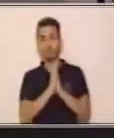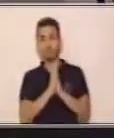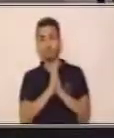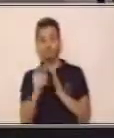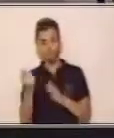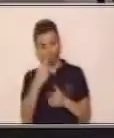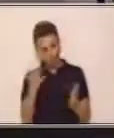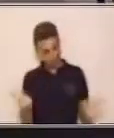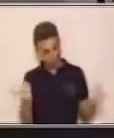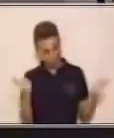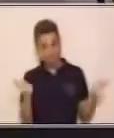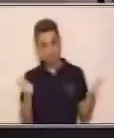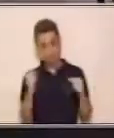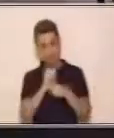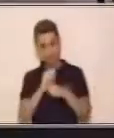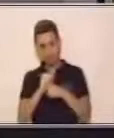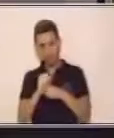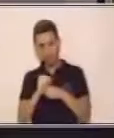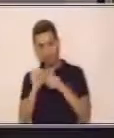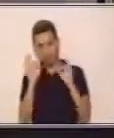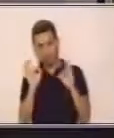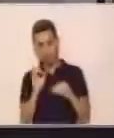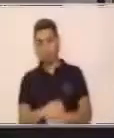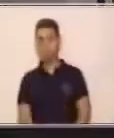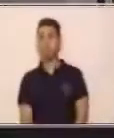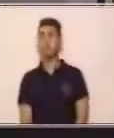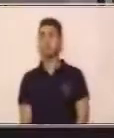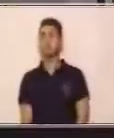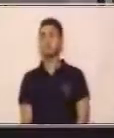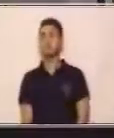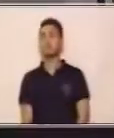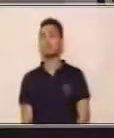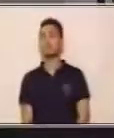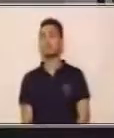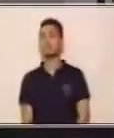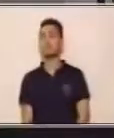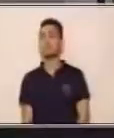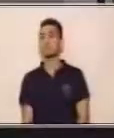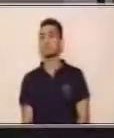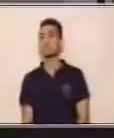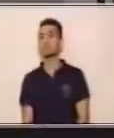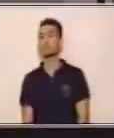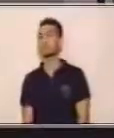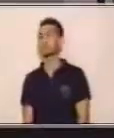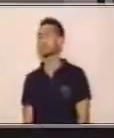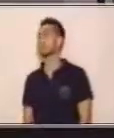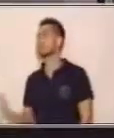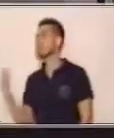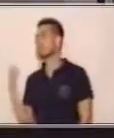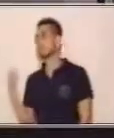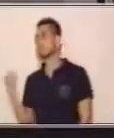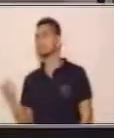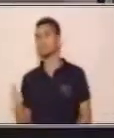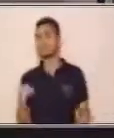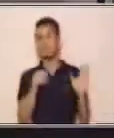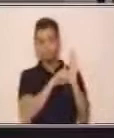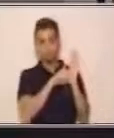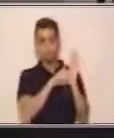a practicar lo más que se pueda. Muy bien, vamos a la parte de resta. Es importante que hagamos